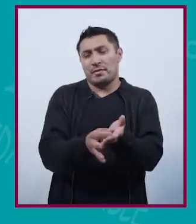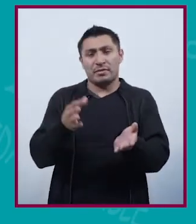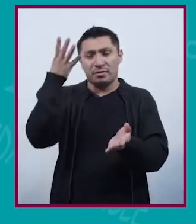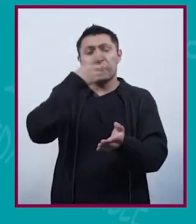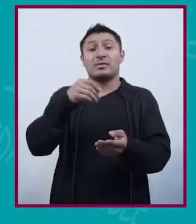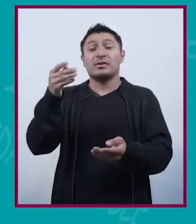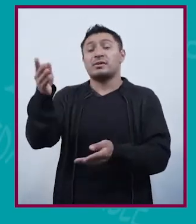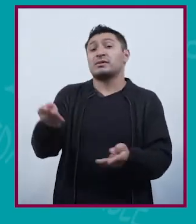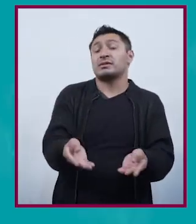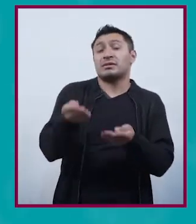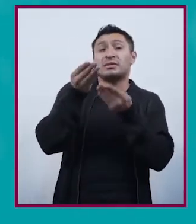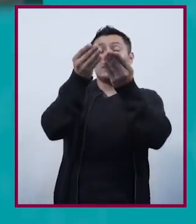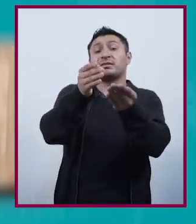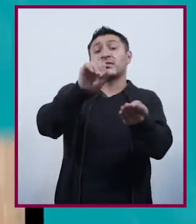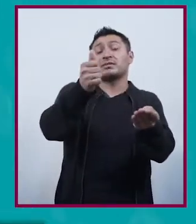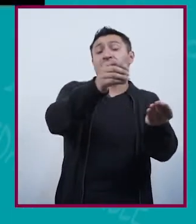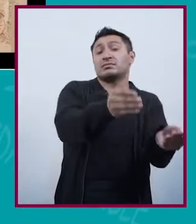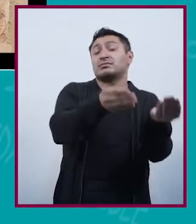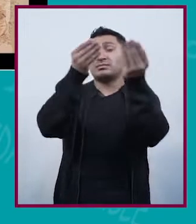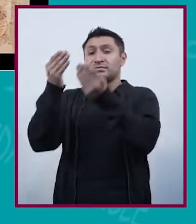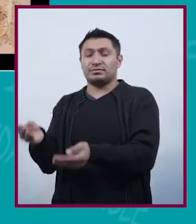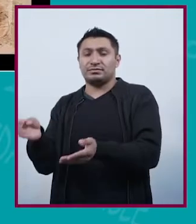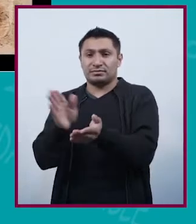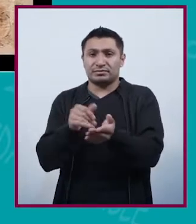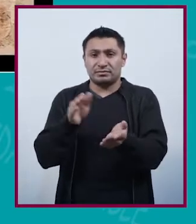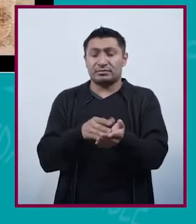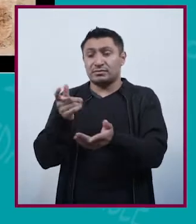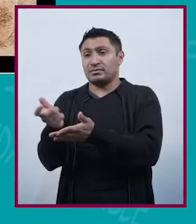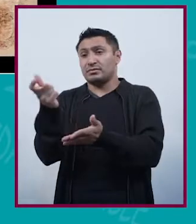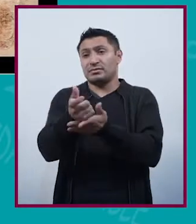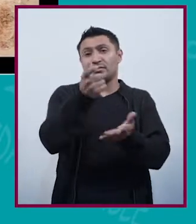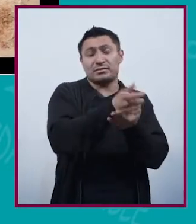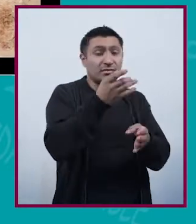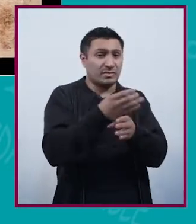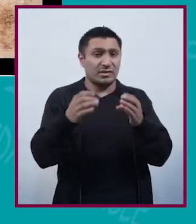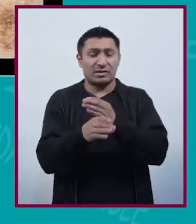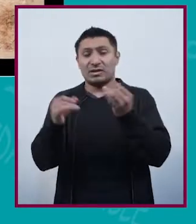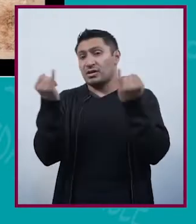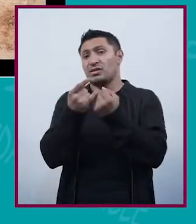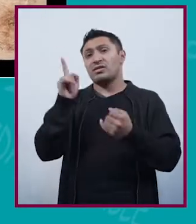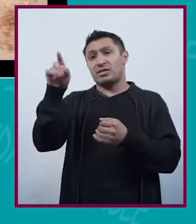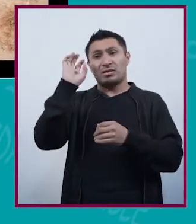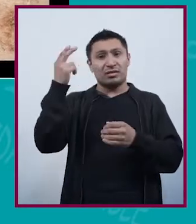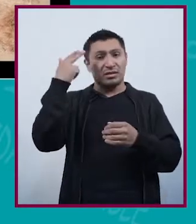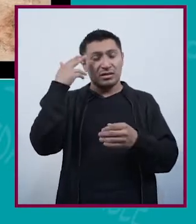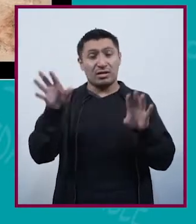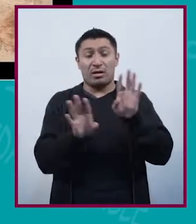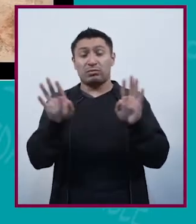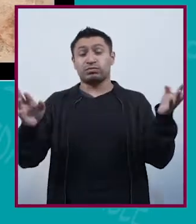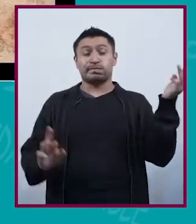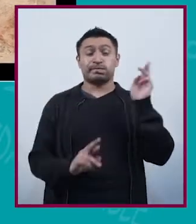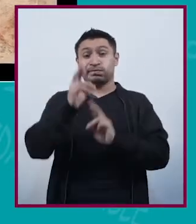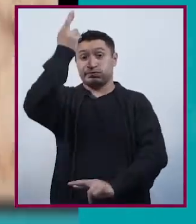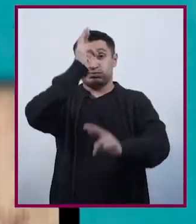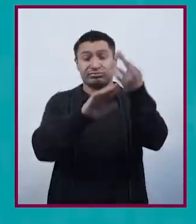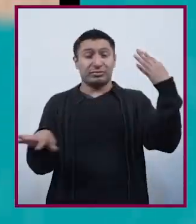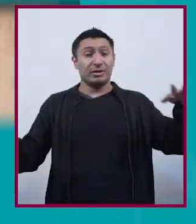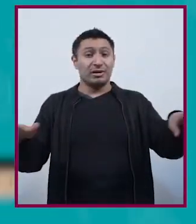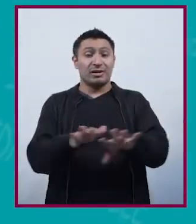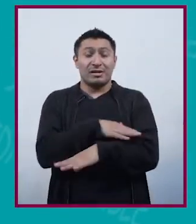y a cambio recibía un papel que podía utilizar para pagar mercancías, igualito que en China. Toda una